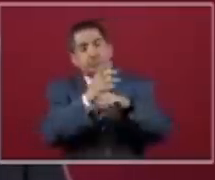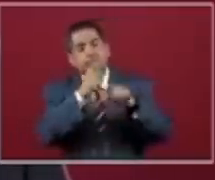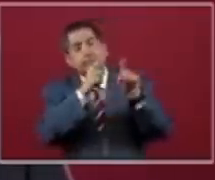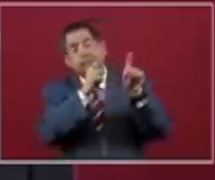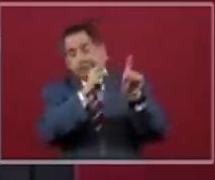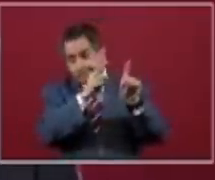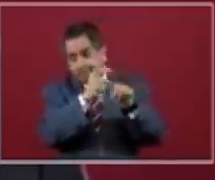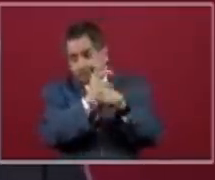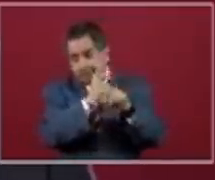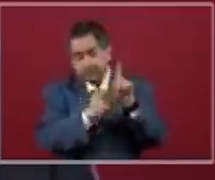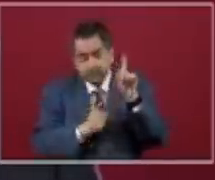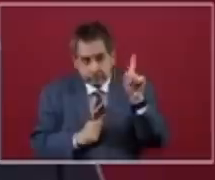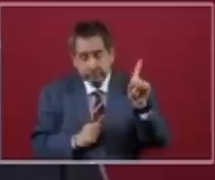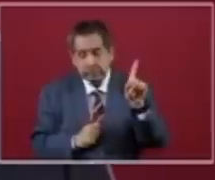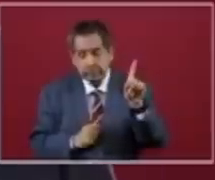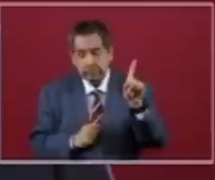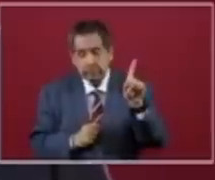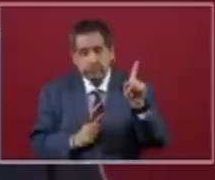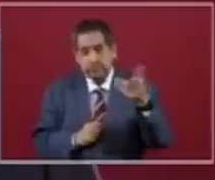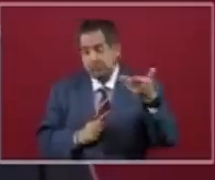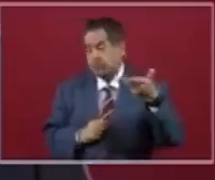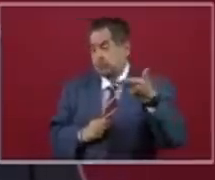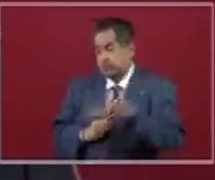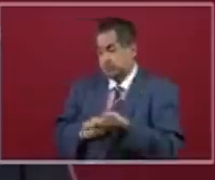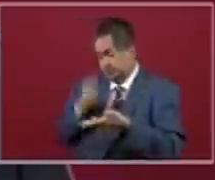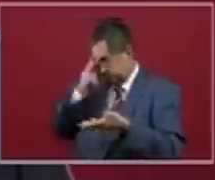que pedirnos